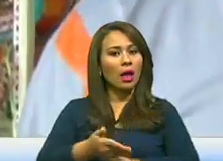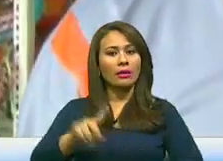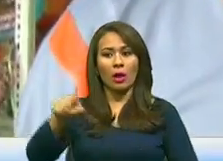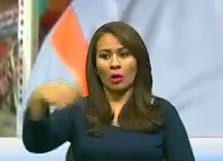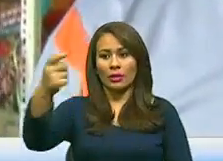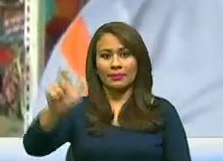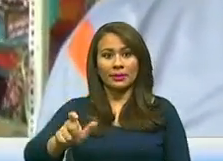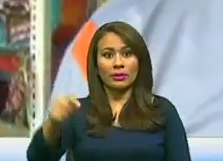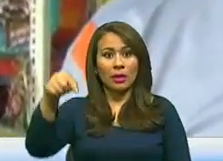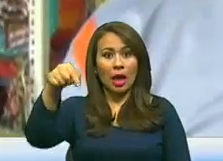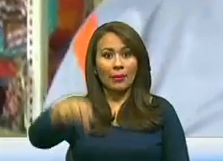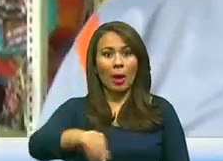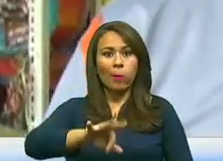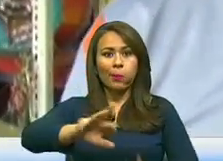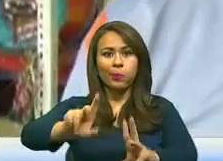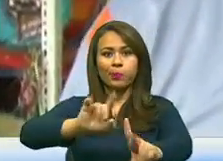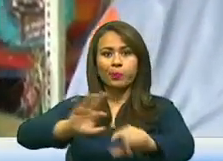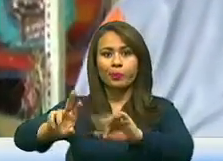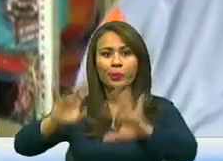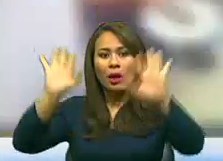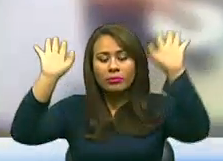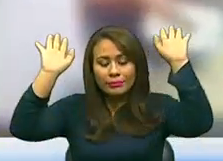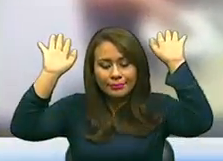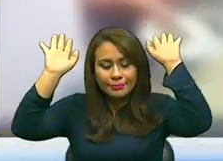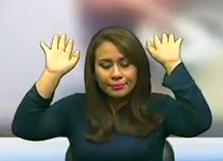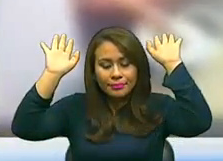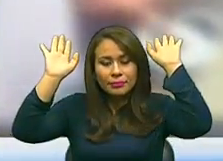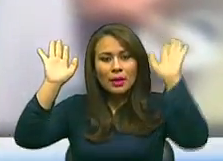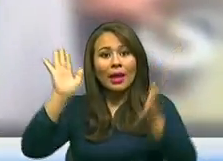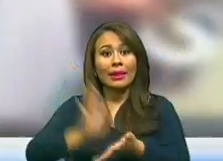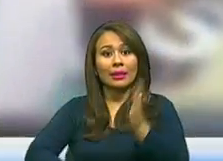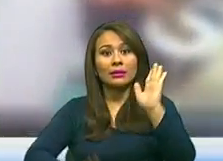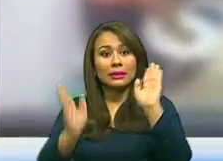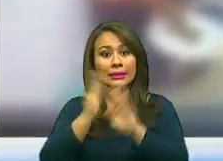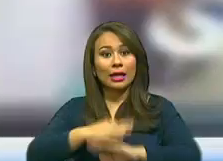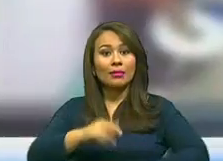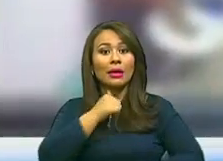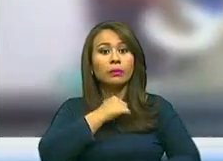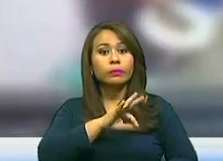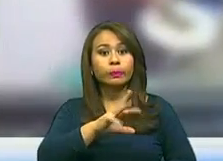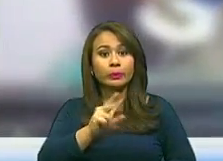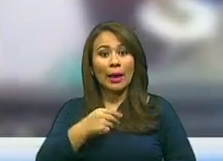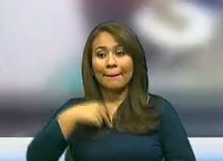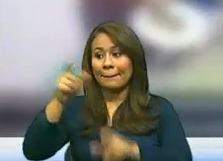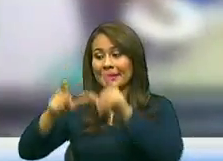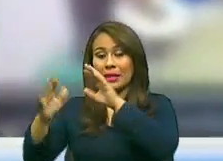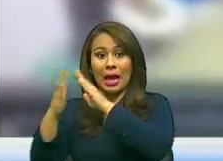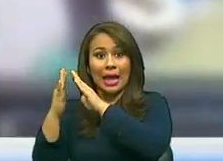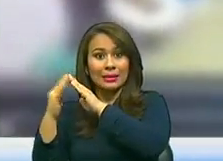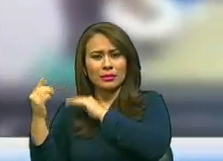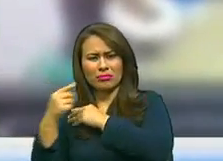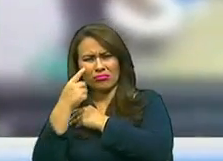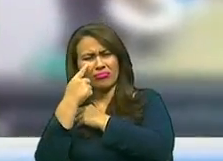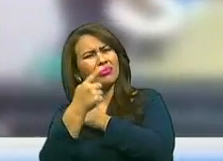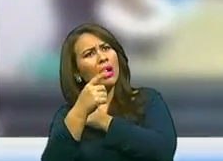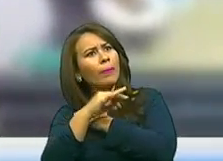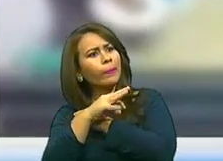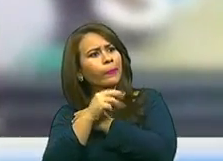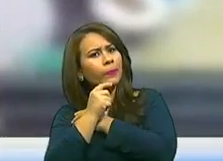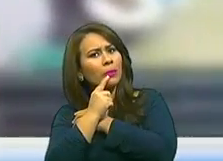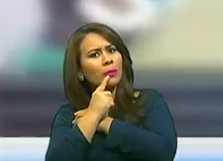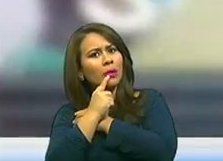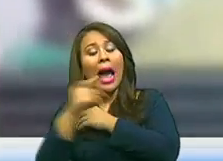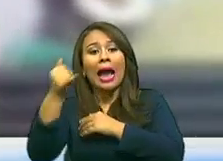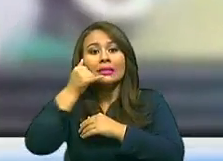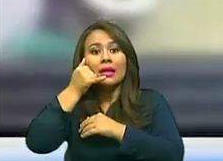robándole lo que querían ellos llevarse. Al término del asalto, vecinos que se percataron de la acción dieron